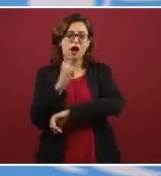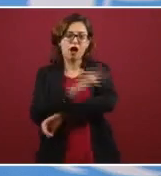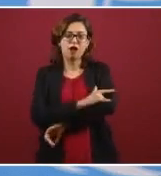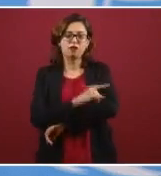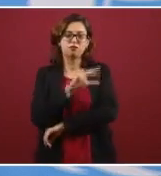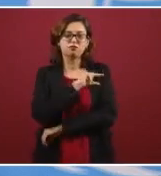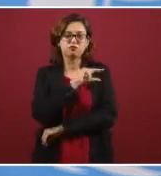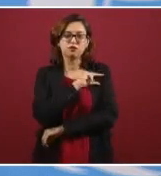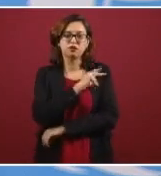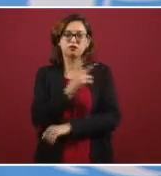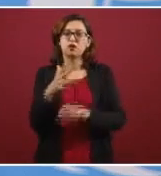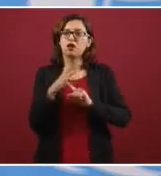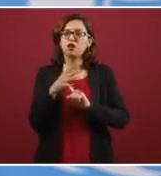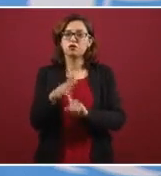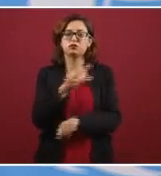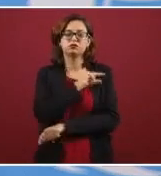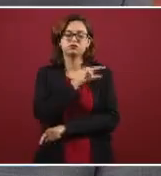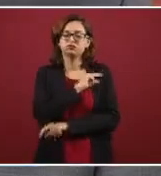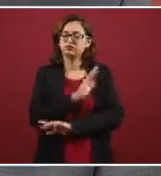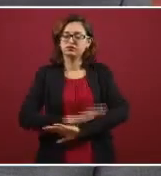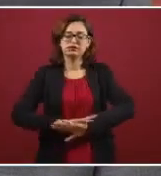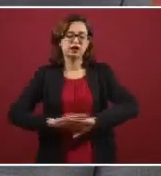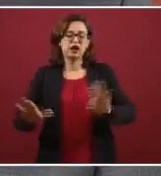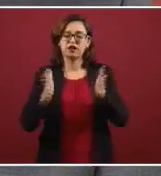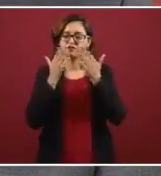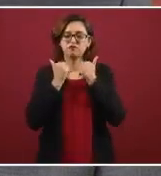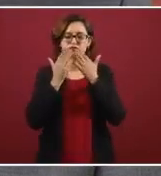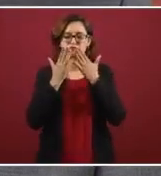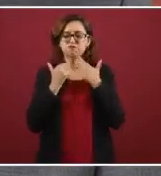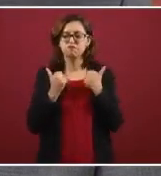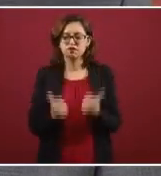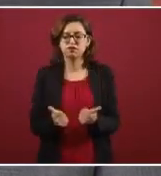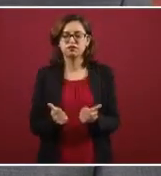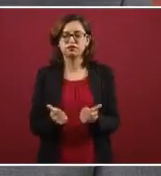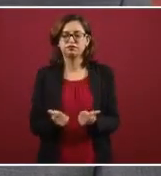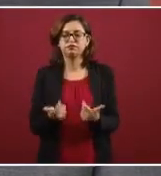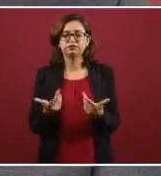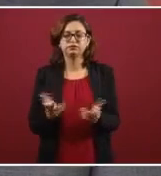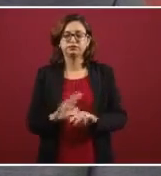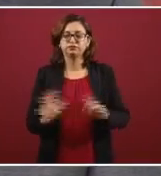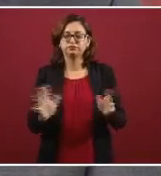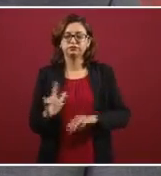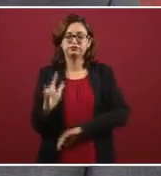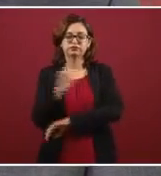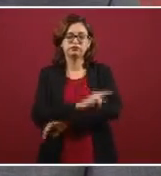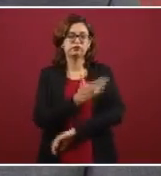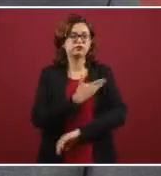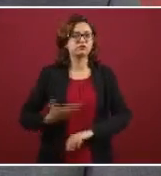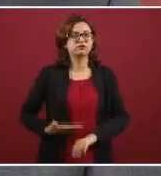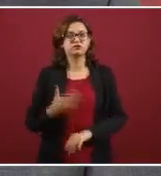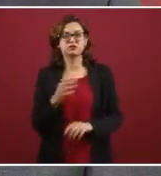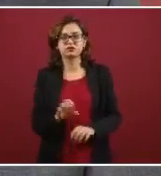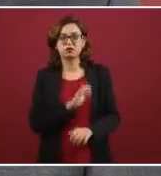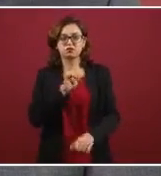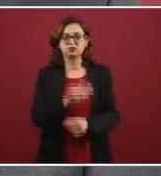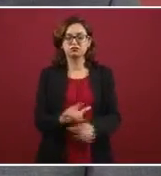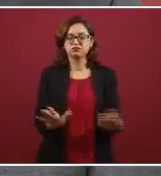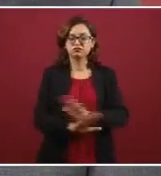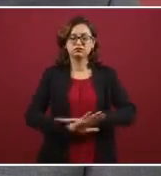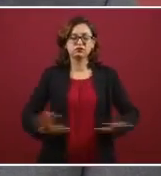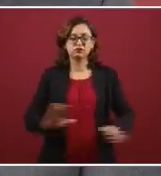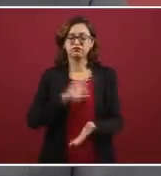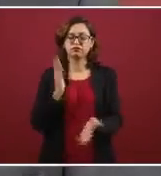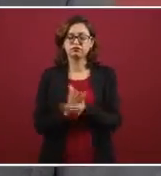para trasladar a los funcionarios públicos. Ya no hay avión presidencial. Ya